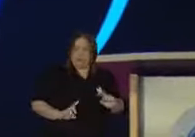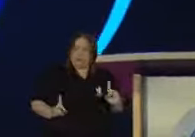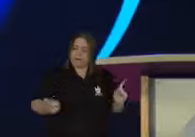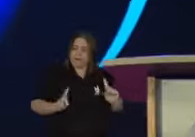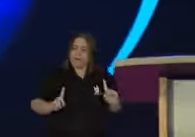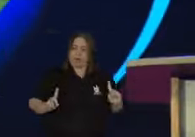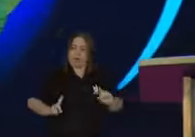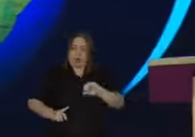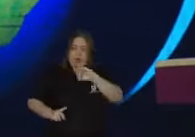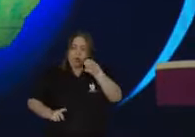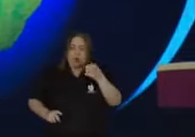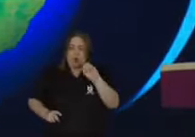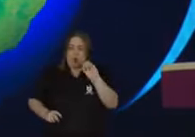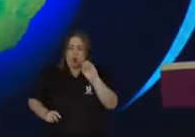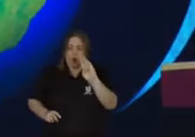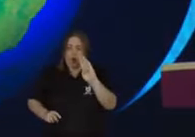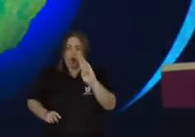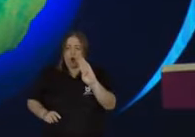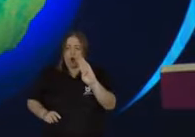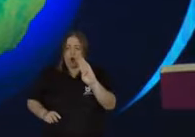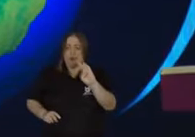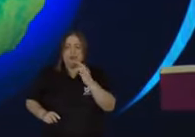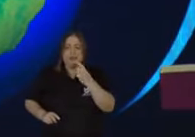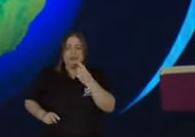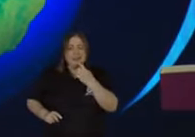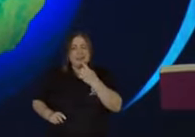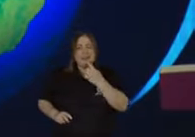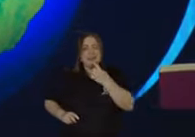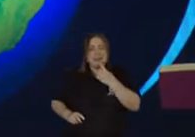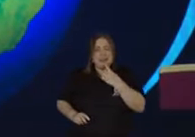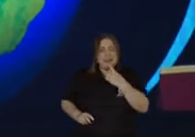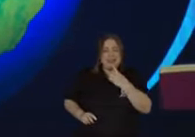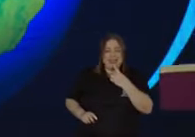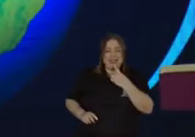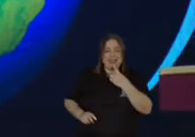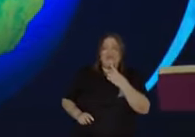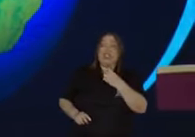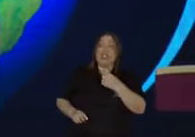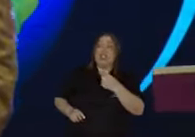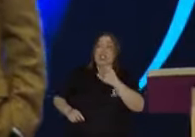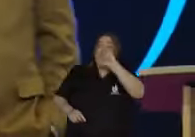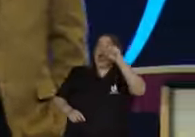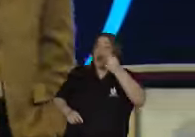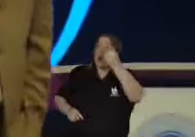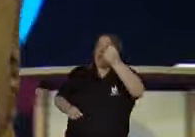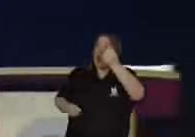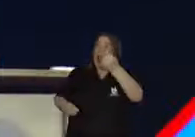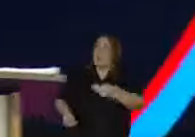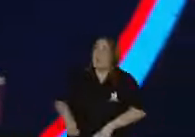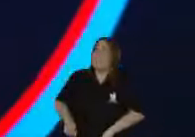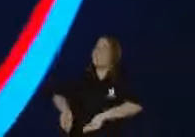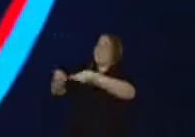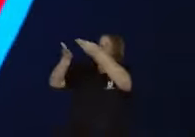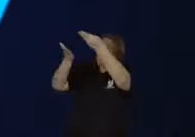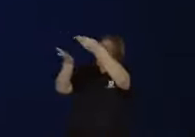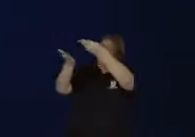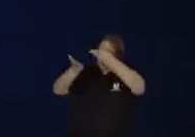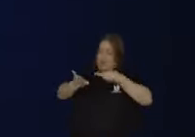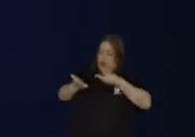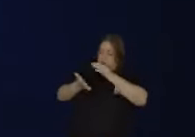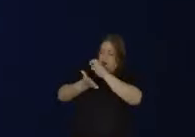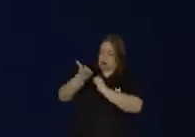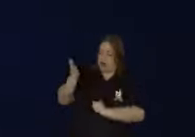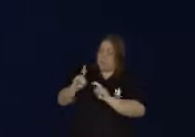Y Job declaró, Jehová dio, Jehová quitó. Bendito sea el